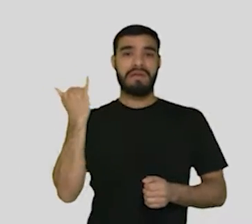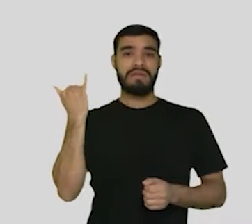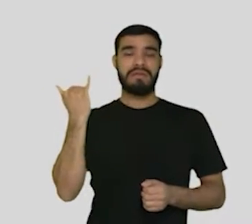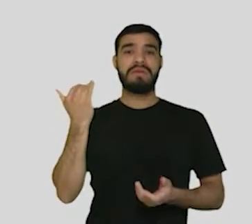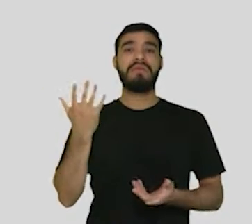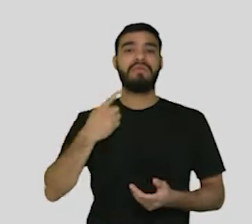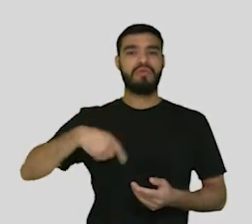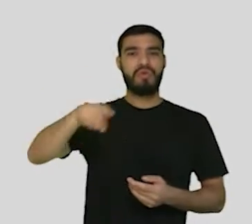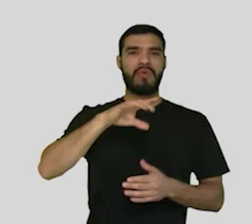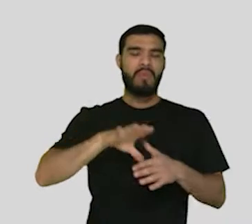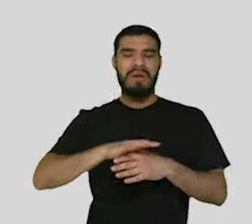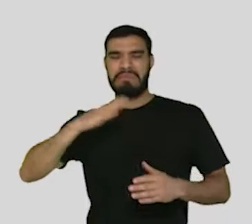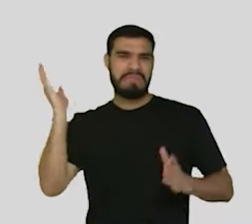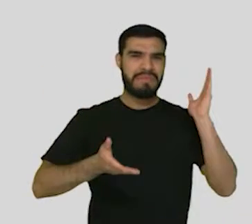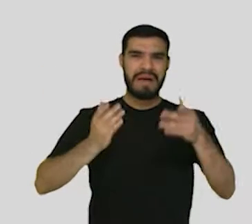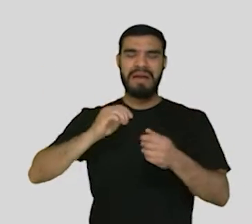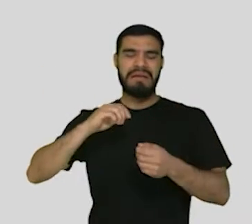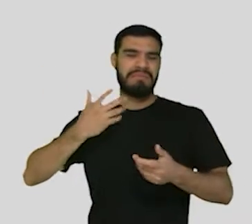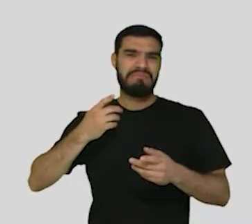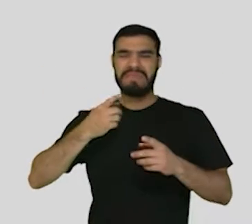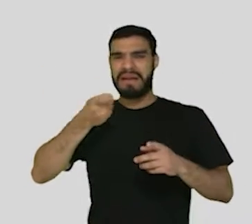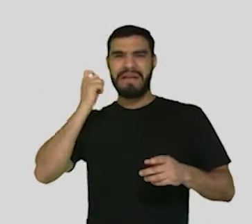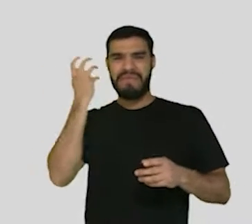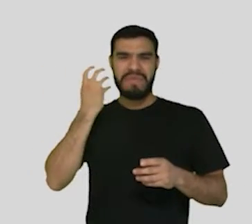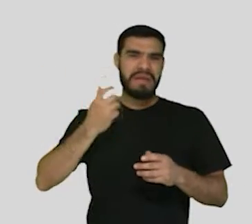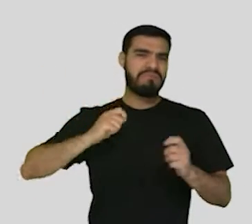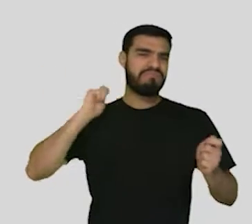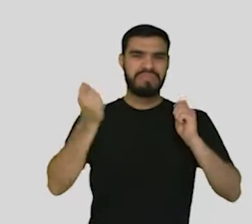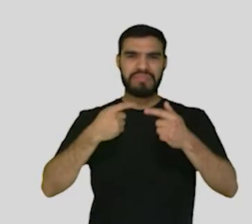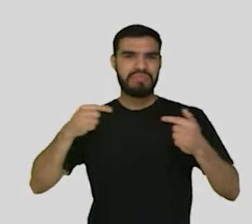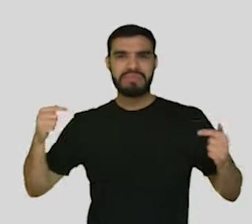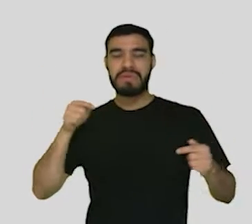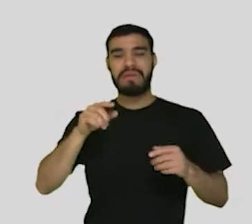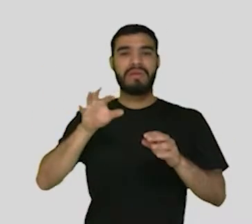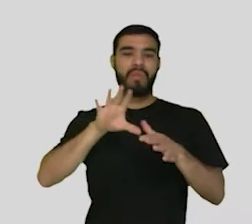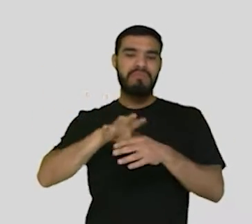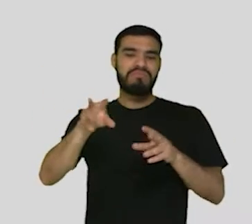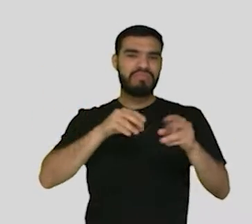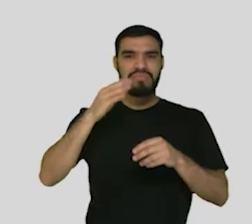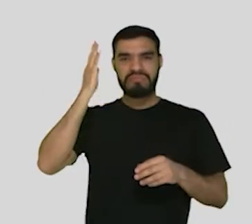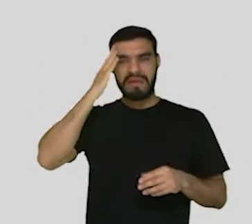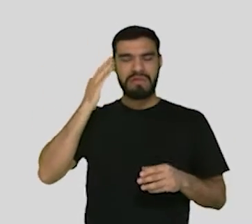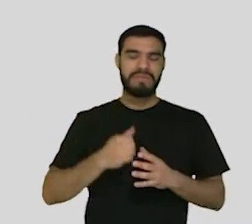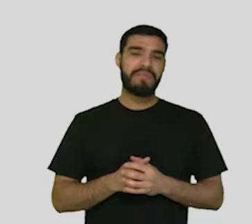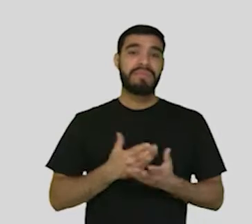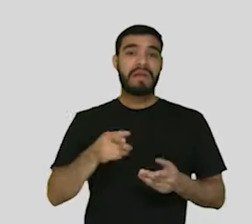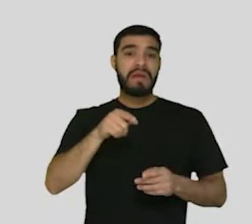oye, en Boté Curi 308 tapizá homosexual. Ja Upeva Curi, oye, en Gatú, pero en